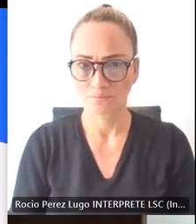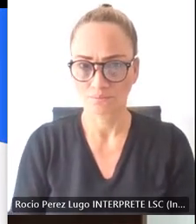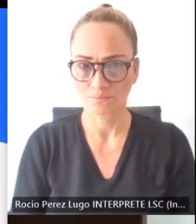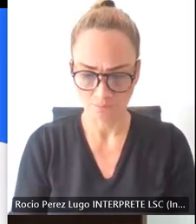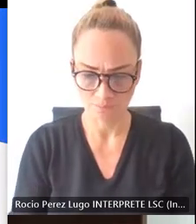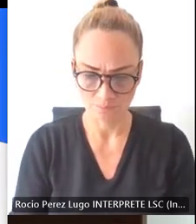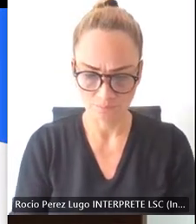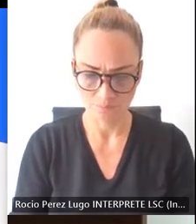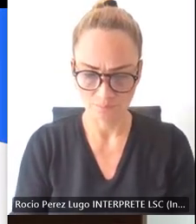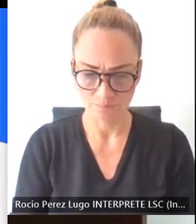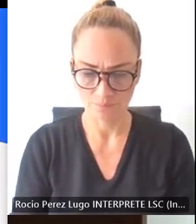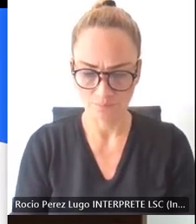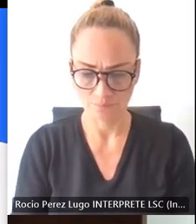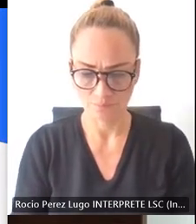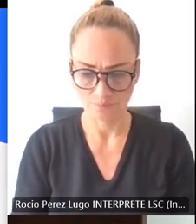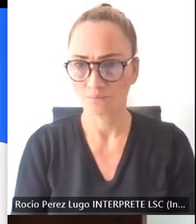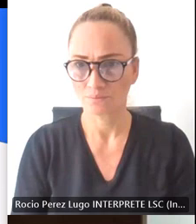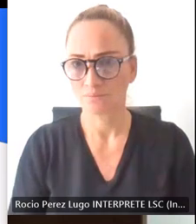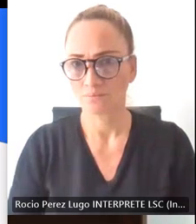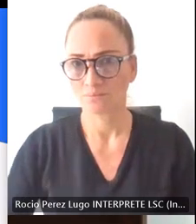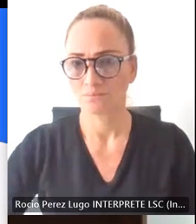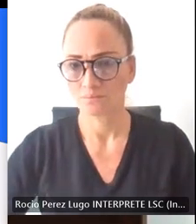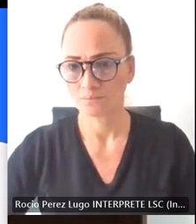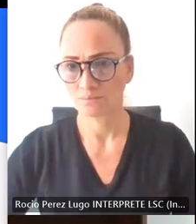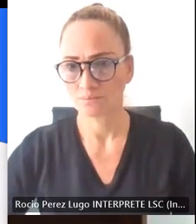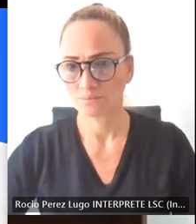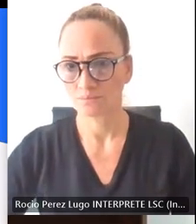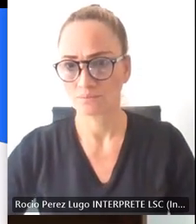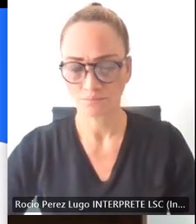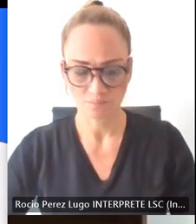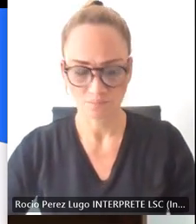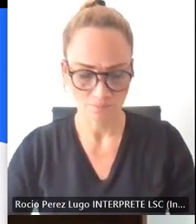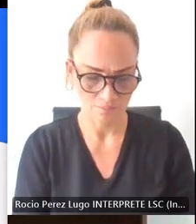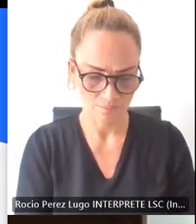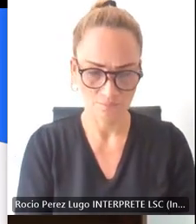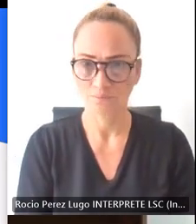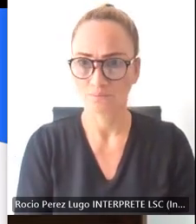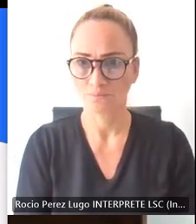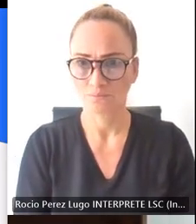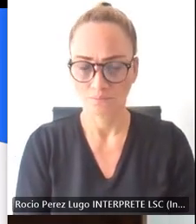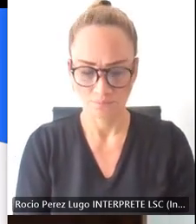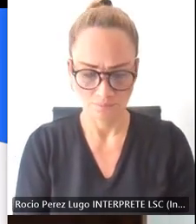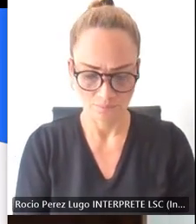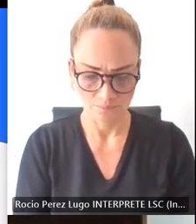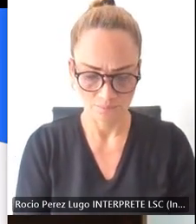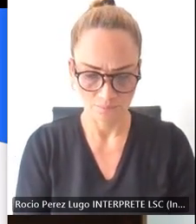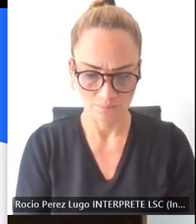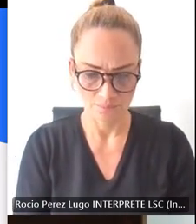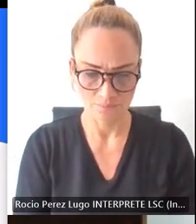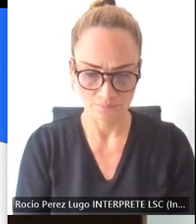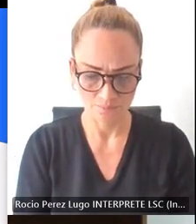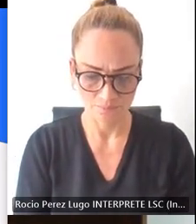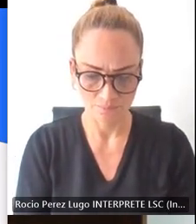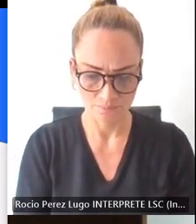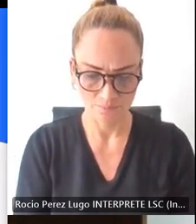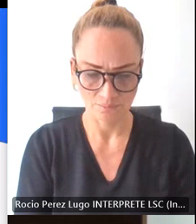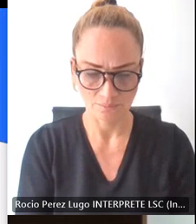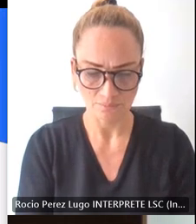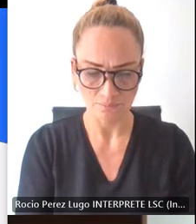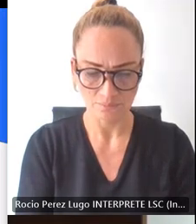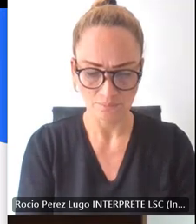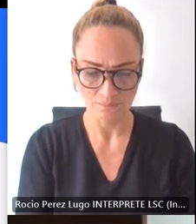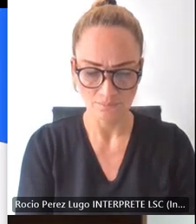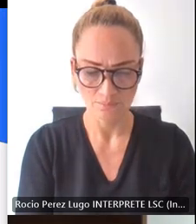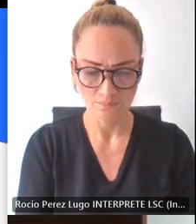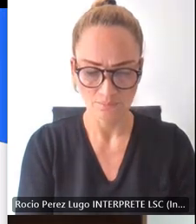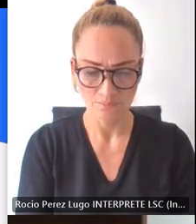una prohibición explícita que me diga que no puedo utilizar velas. Lo que pasa es que esta es una condición que a nivel de oficinas y en especial en